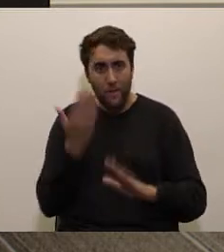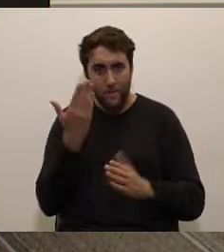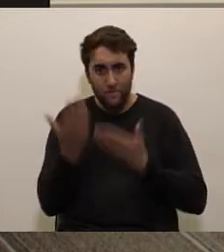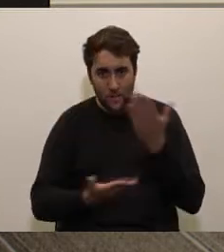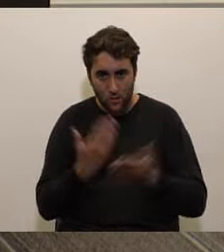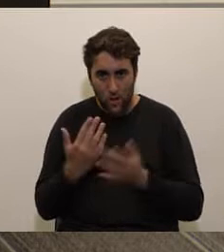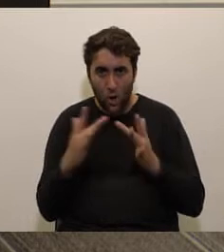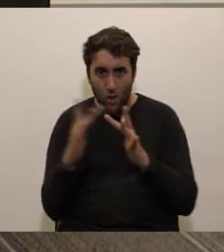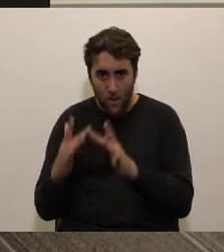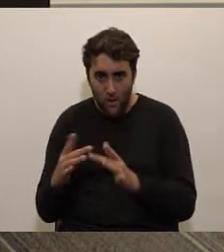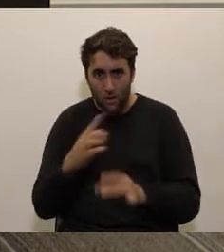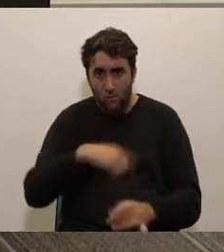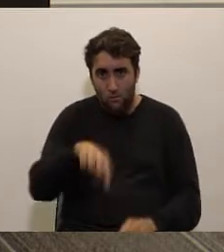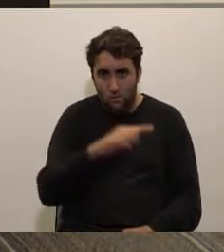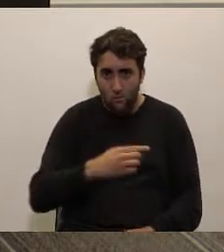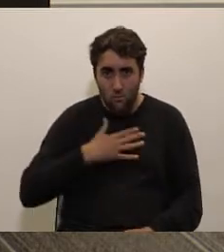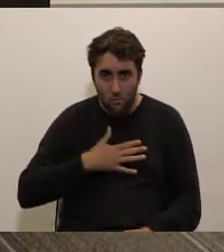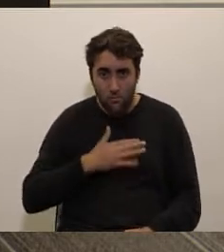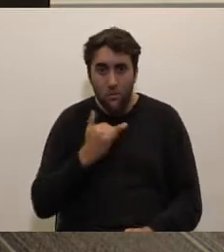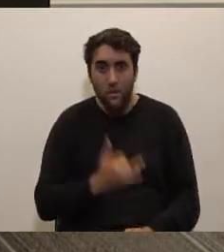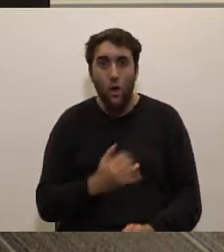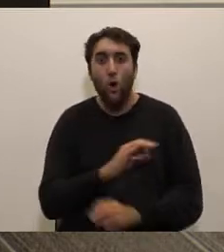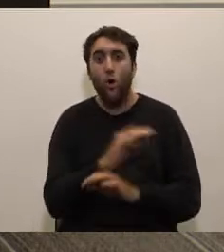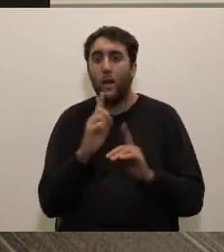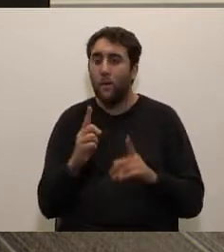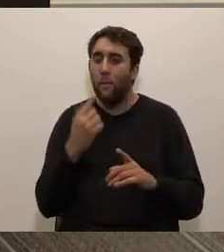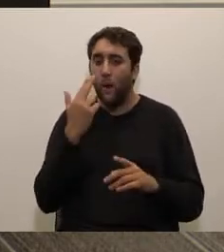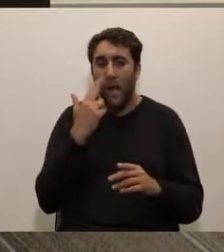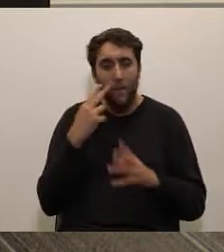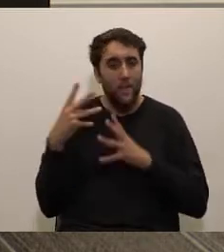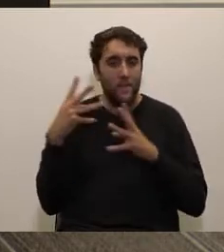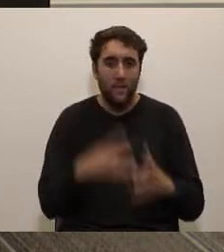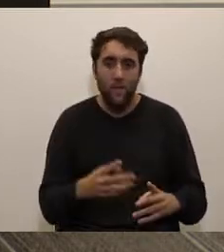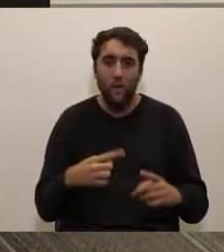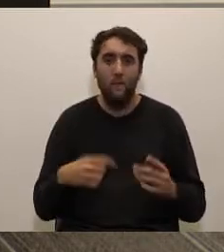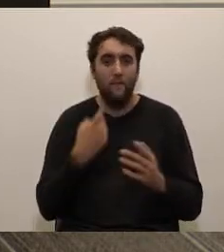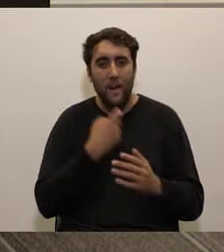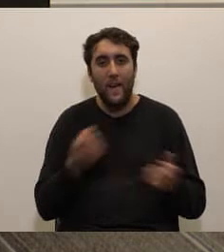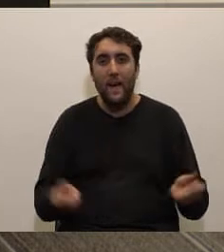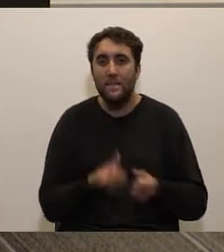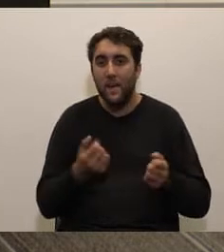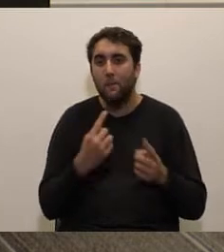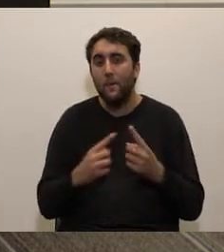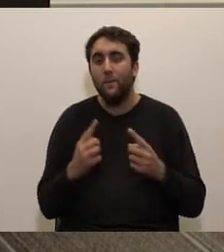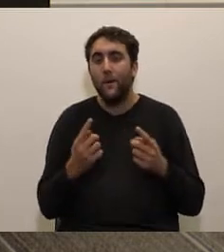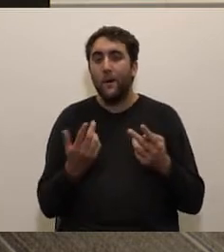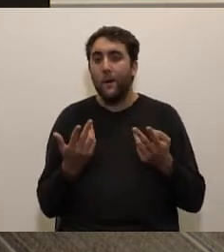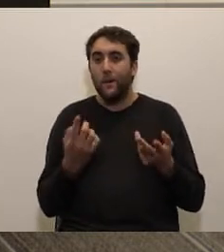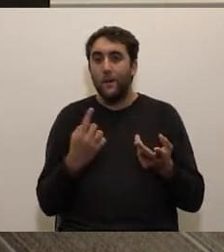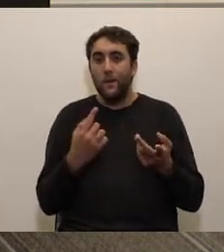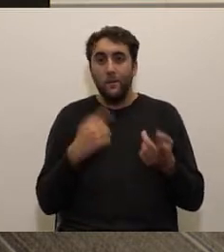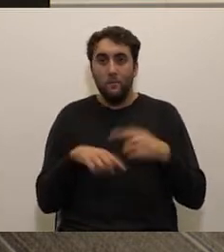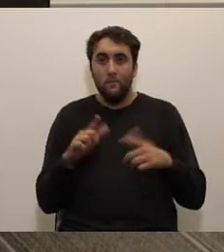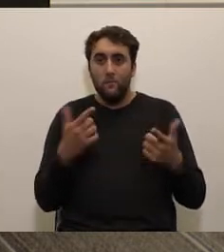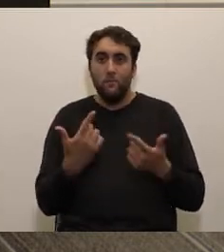si esto le sucede o si también es un desafío, como lo es para todas las organizaciones que no tuvieron la oportunidad de tener activismo digital,